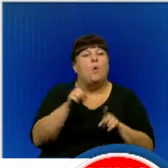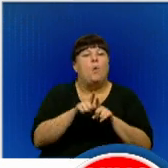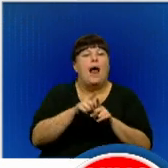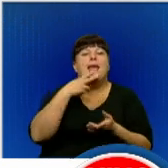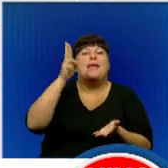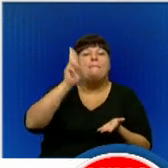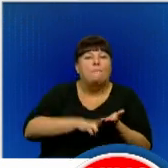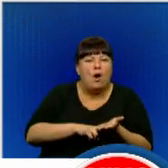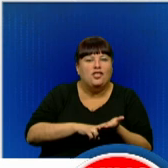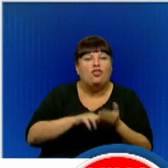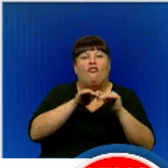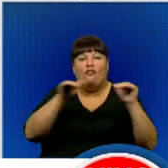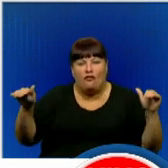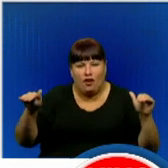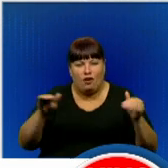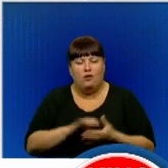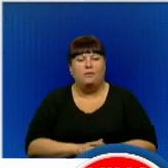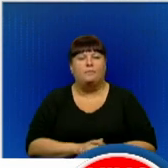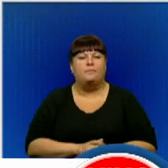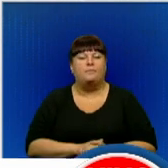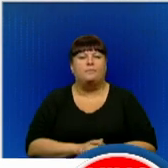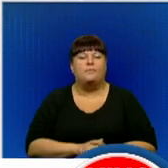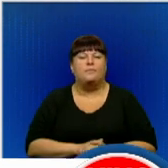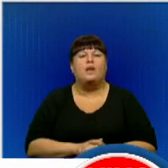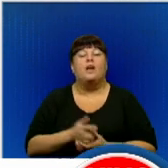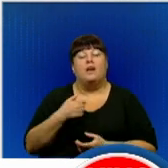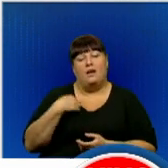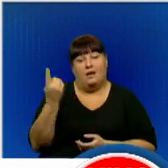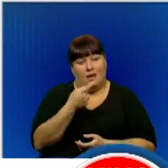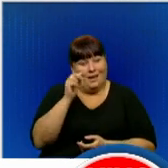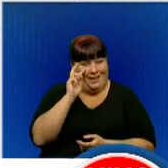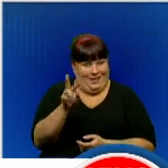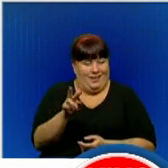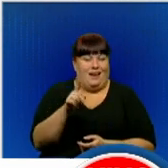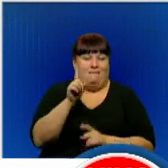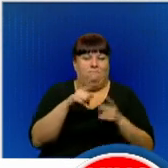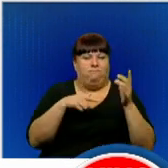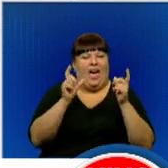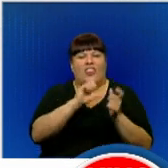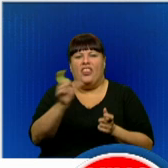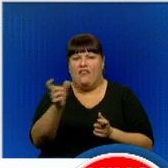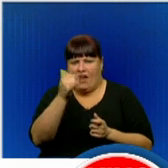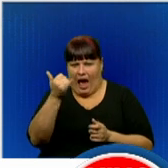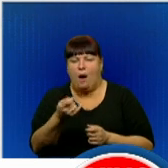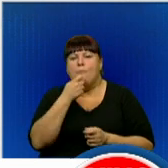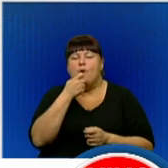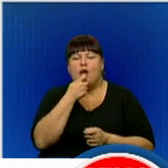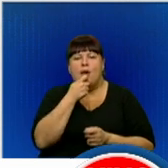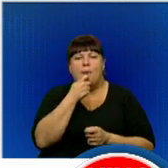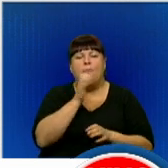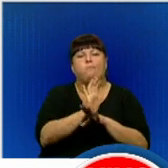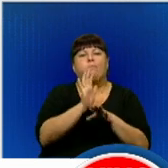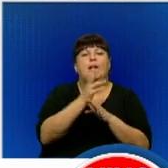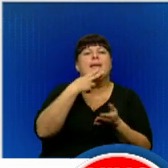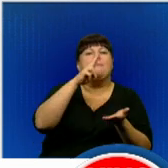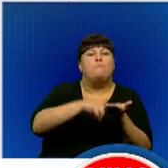impuestos determinados y como hemos podido apreciar hay una gran diferencia entre lo que se llaman